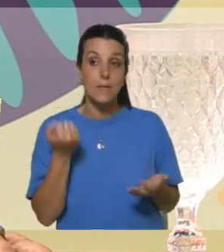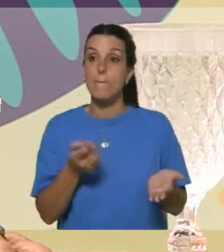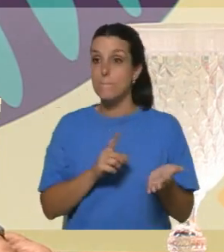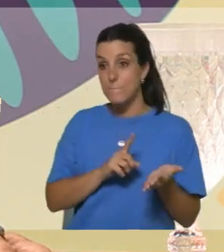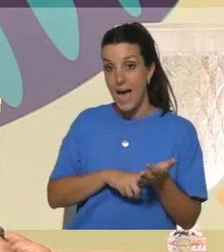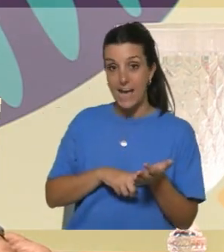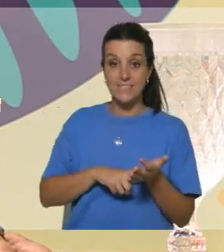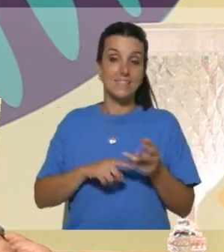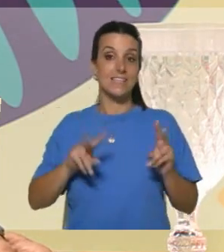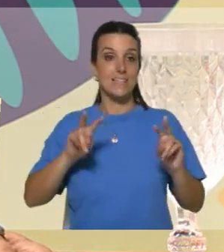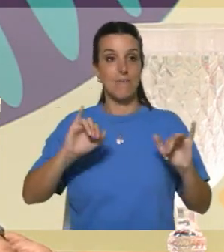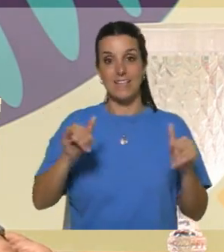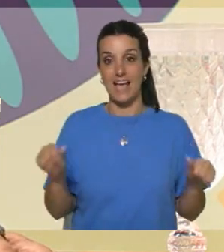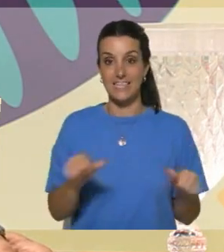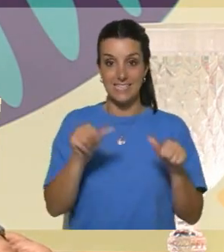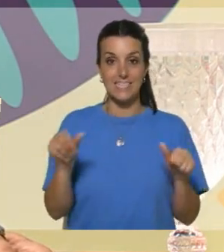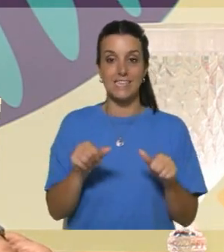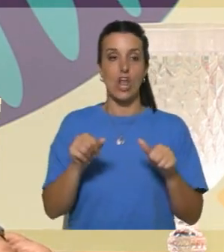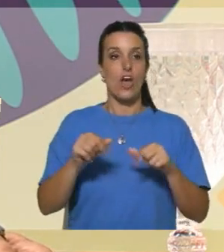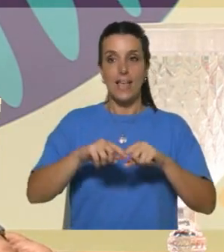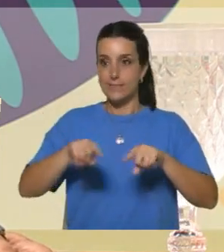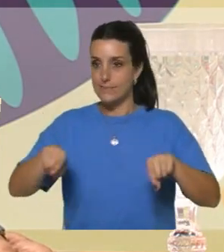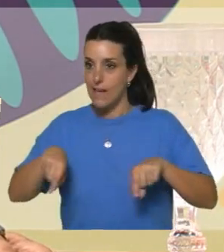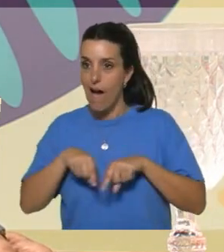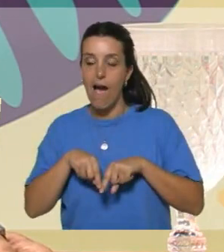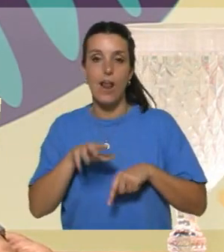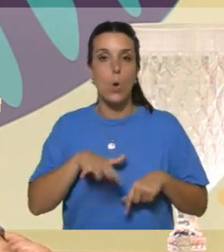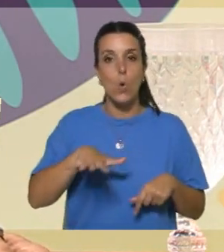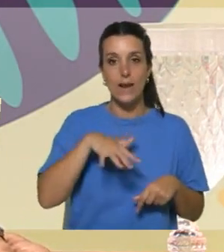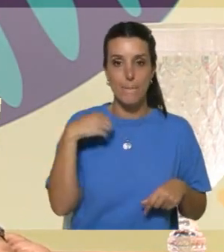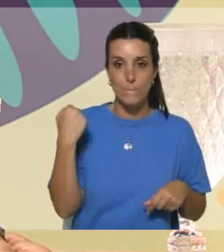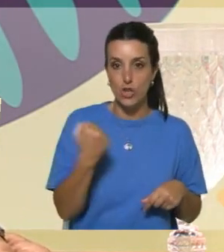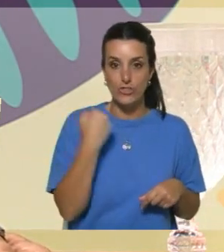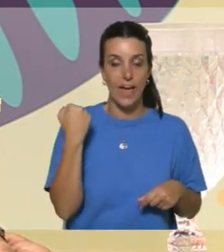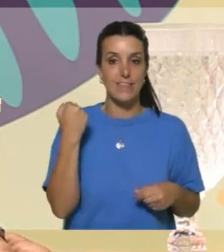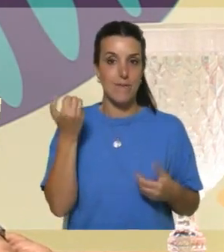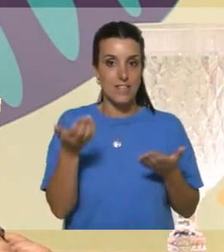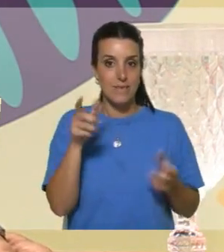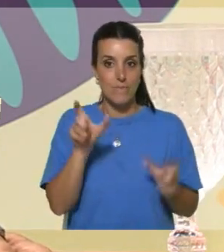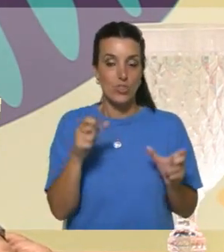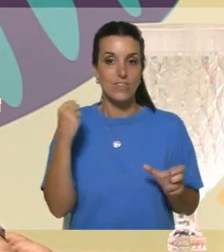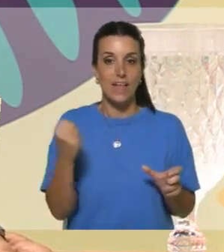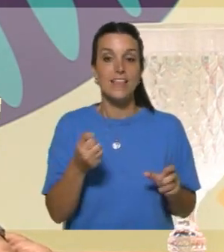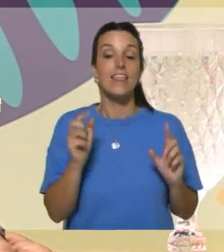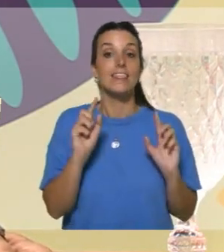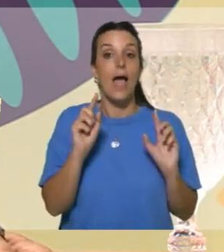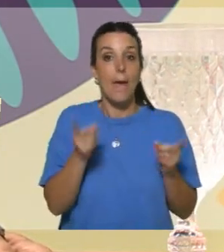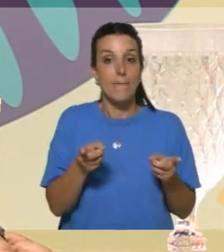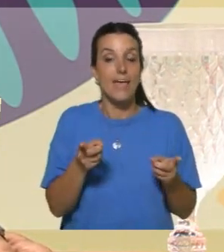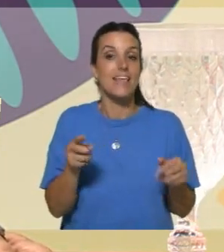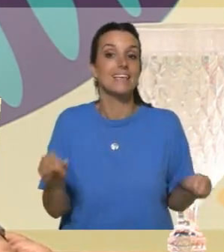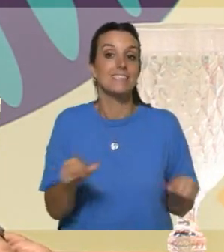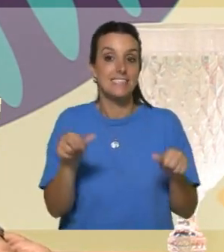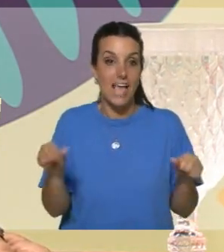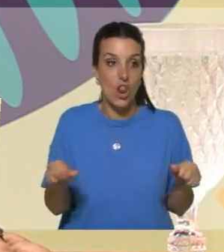los espectáculos que se han hecho en las salas, en lugares importantes, con figuras importantes, también se han hecho